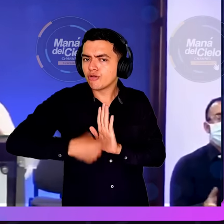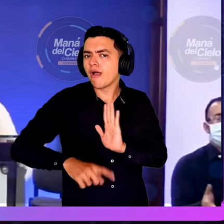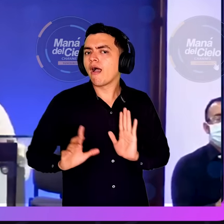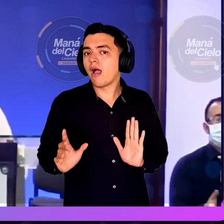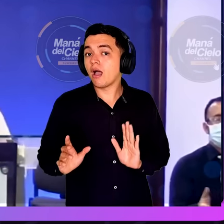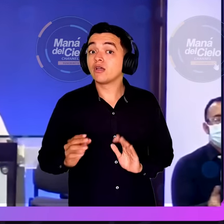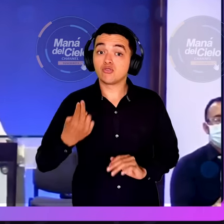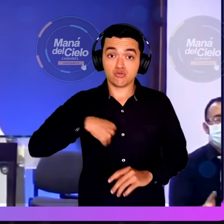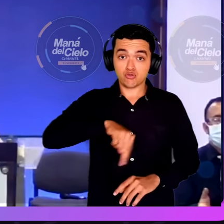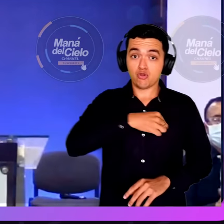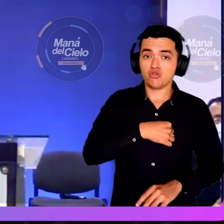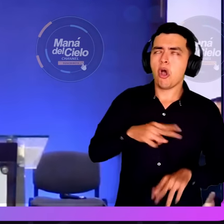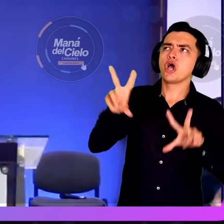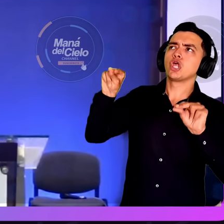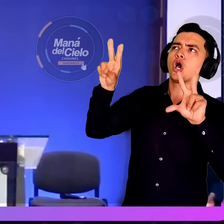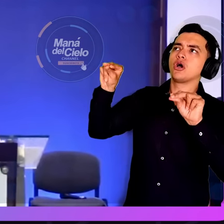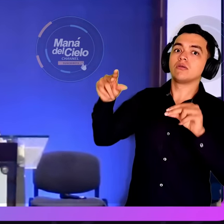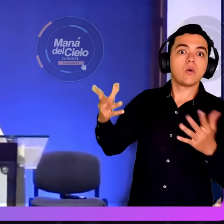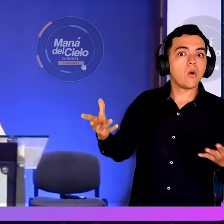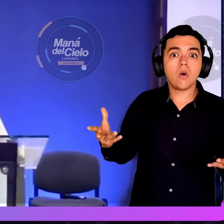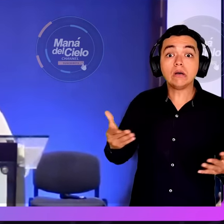Ayúdanos.